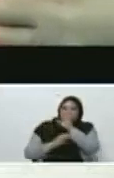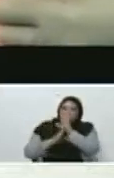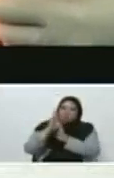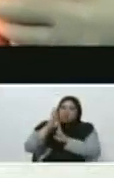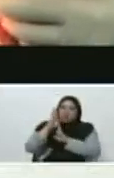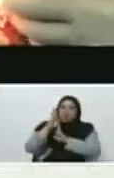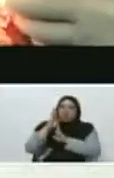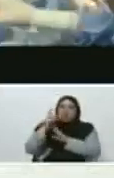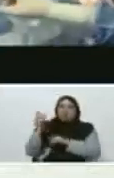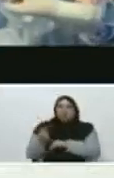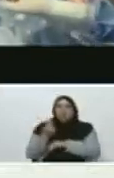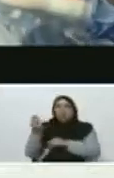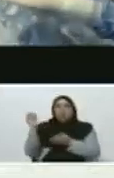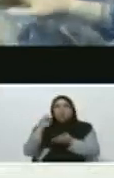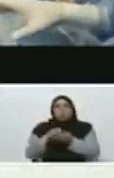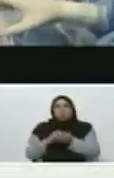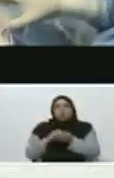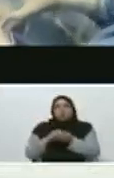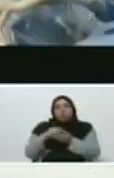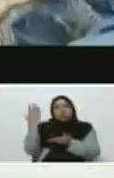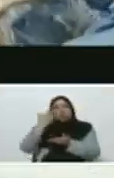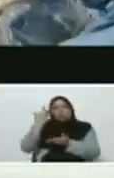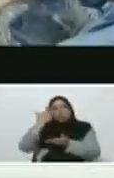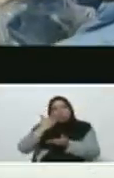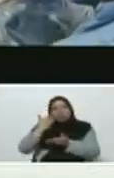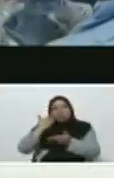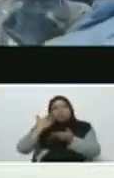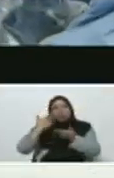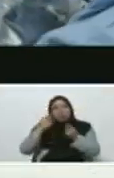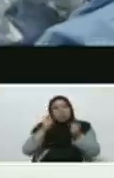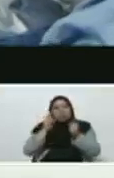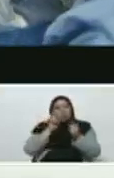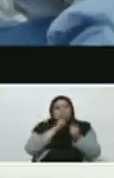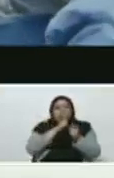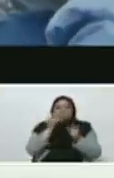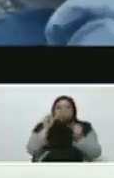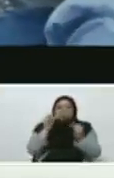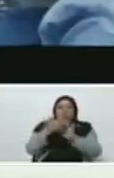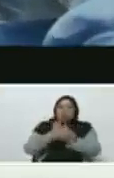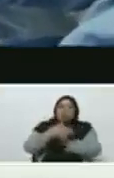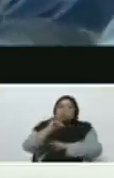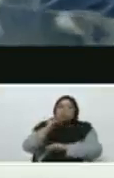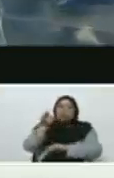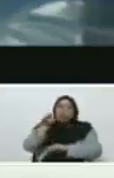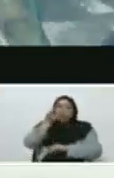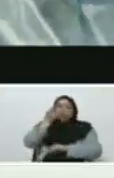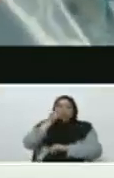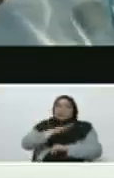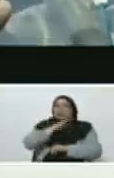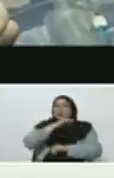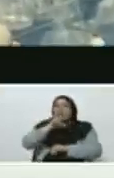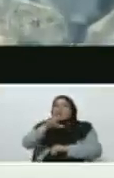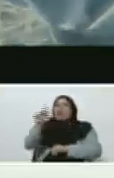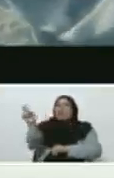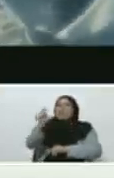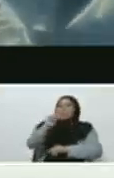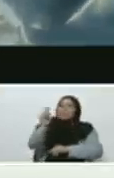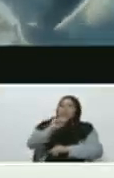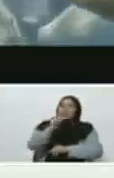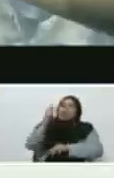células, y una vez que tenemos las células, el oftalmólogo las pone y tenemos un paciente que ya tiene 3 meses